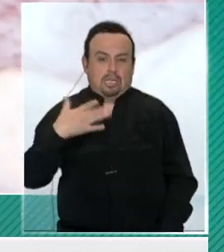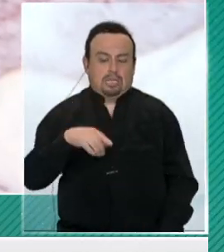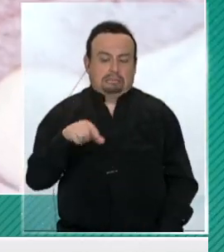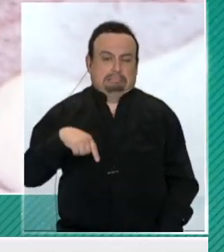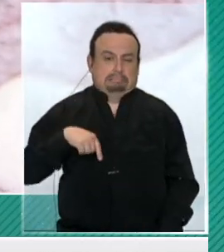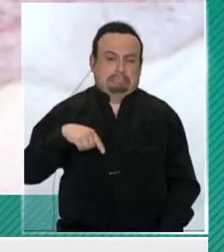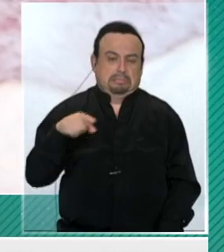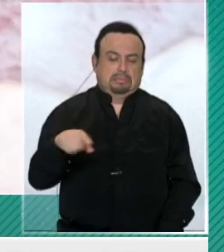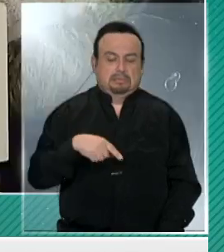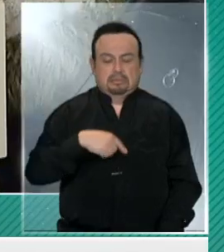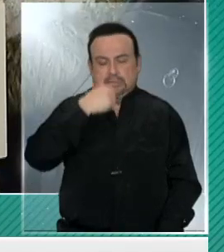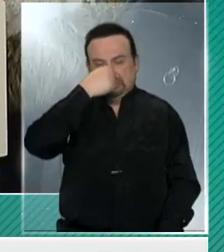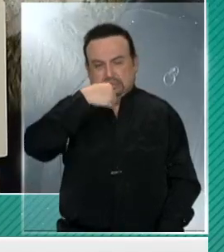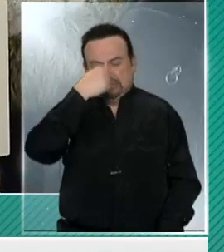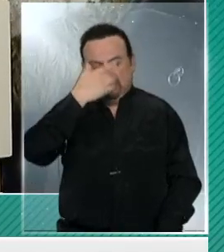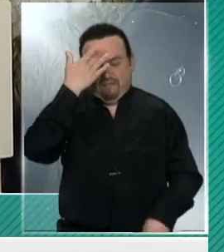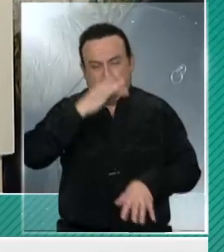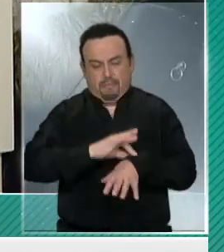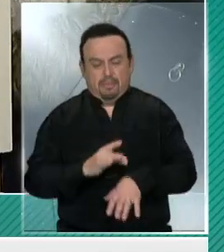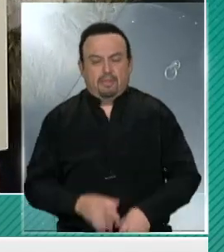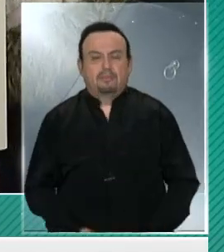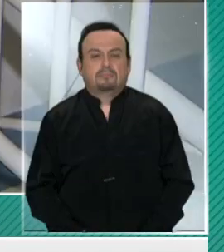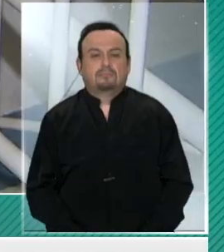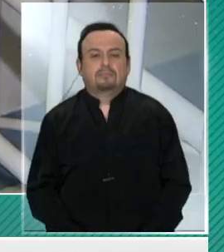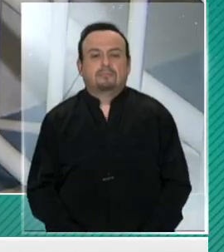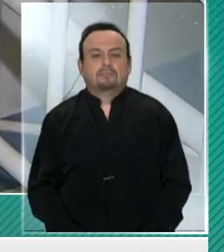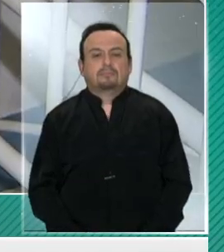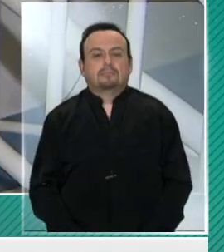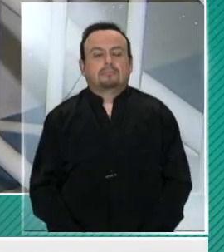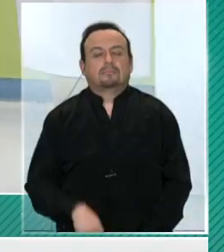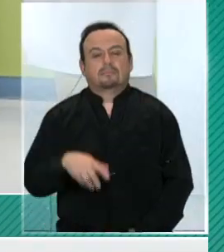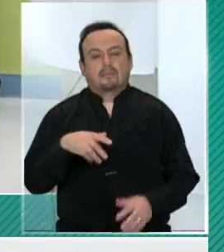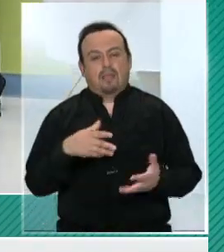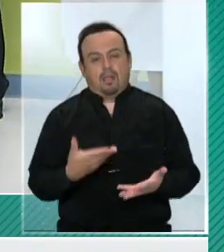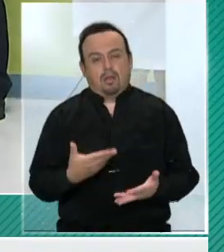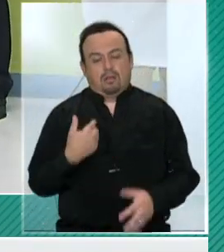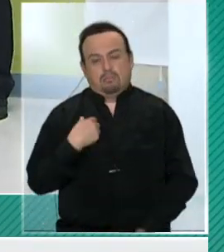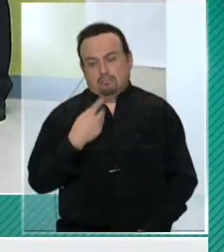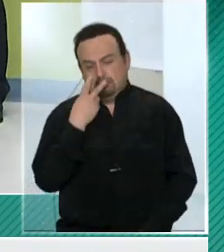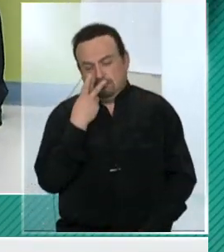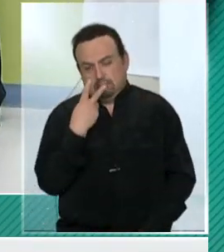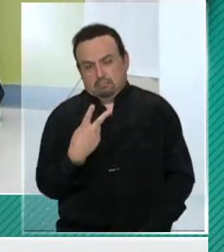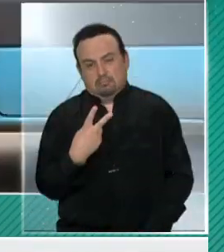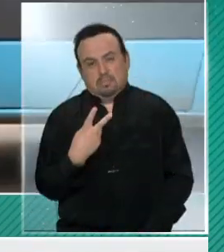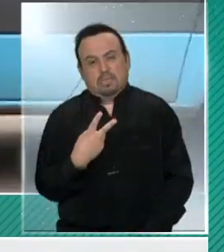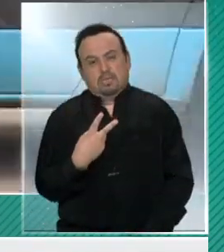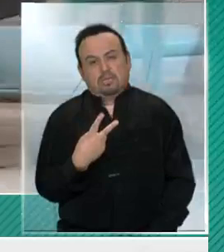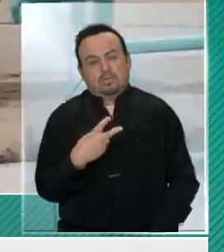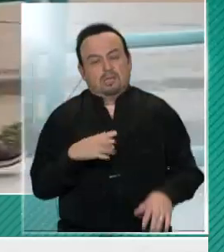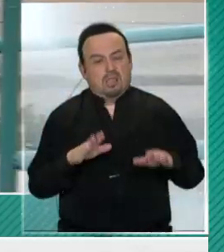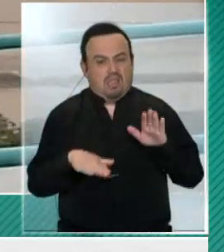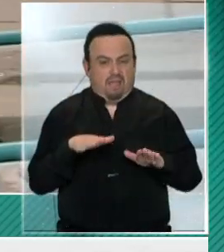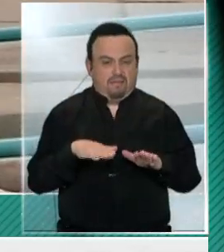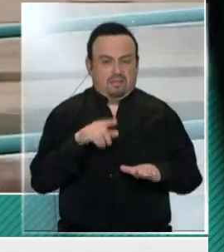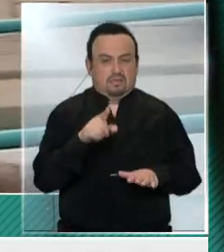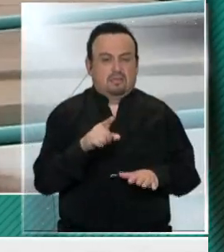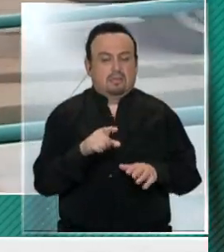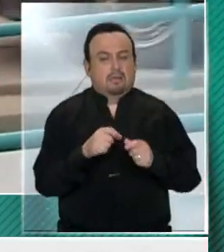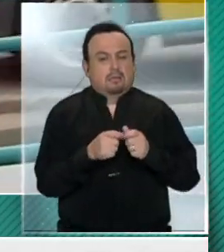causante de enfermedad. Ahora, yo veo eso sí que probablemente si bien han ido